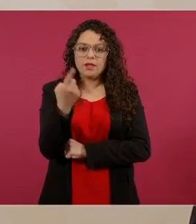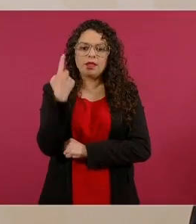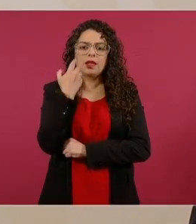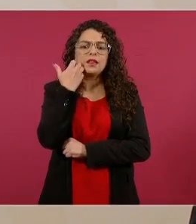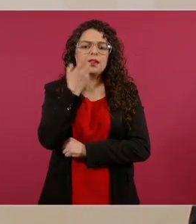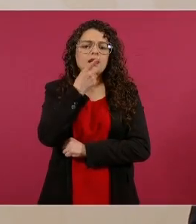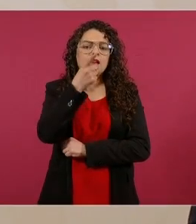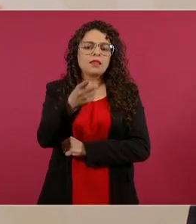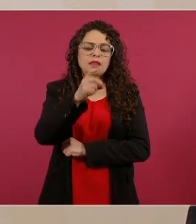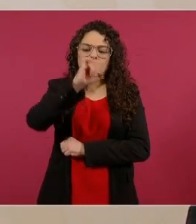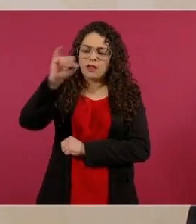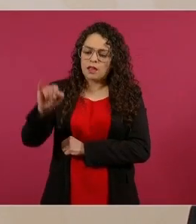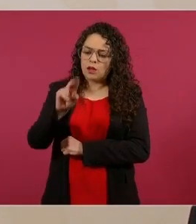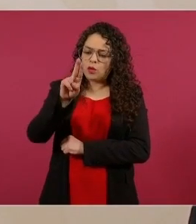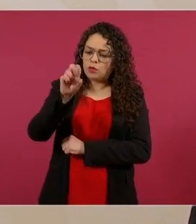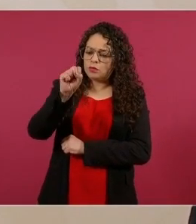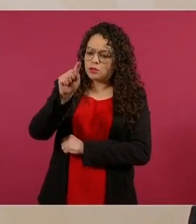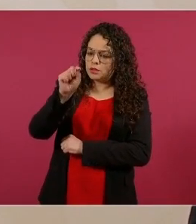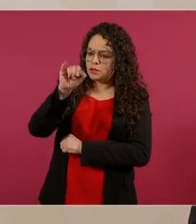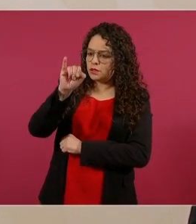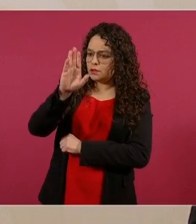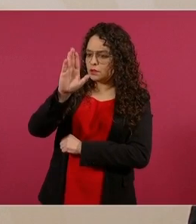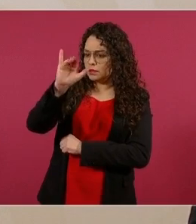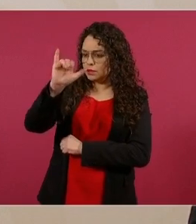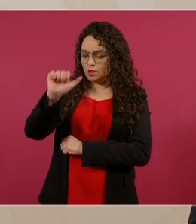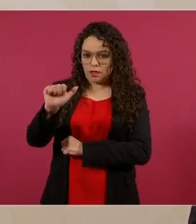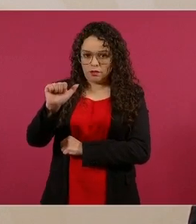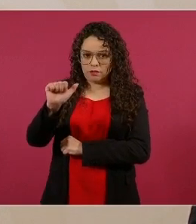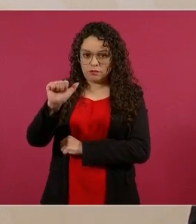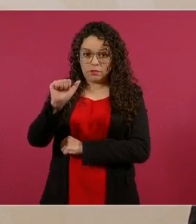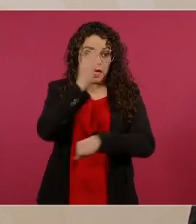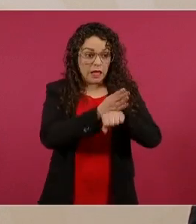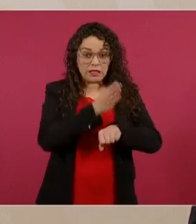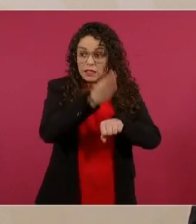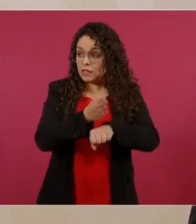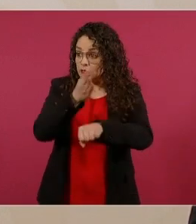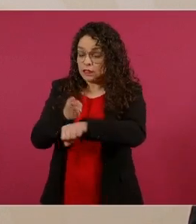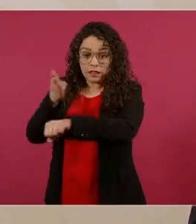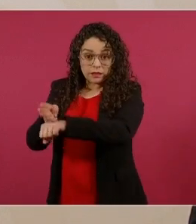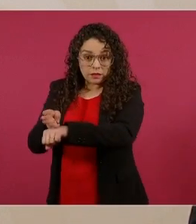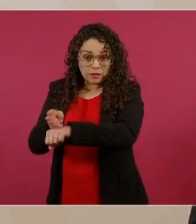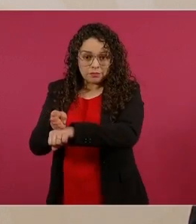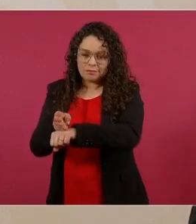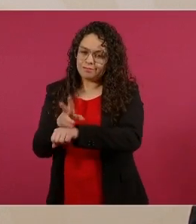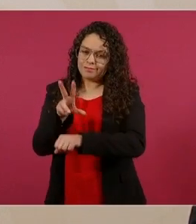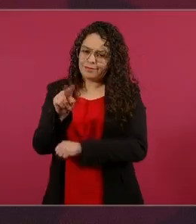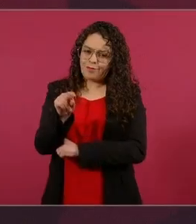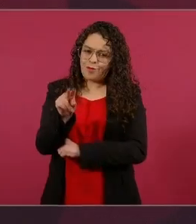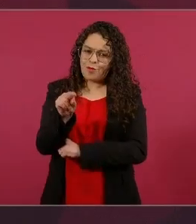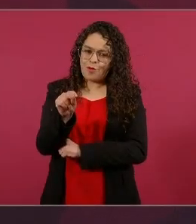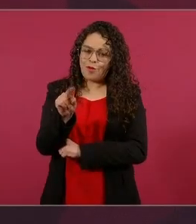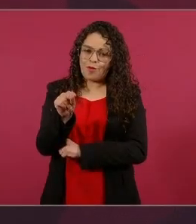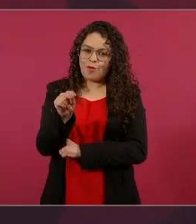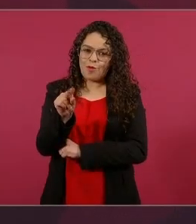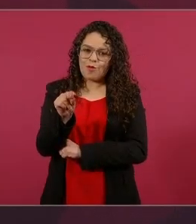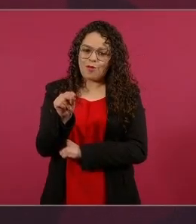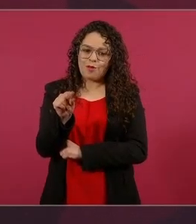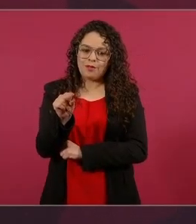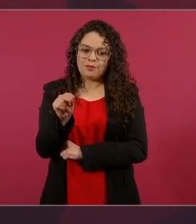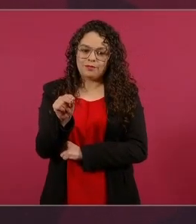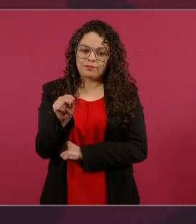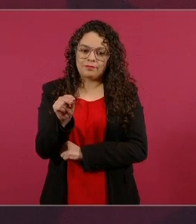era castigar sio era también y